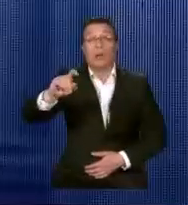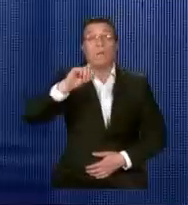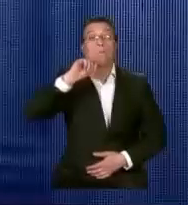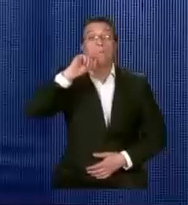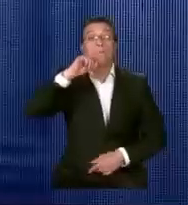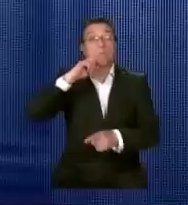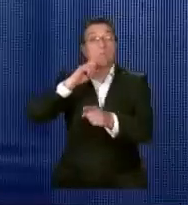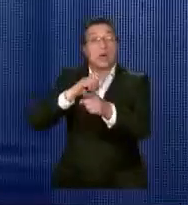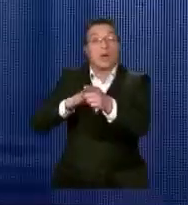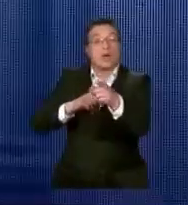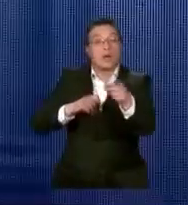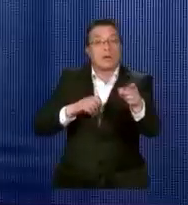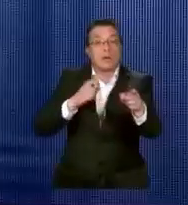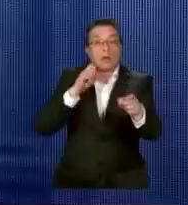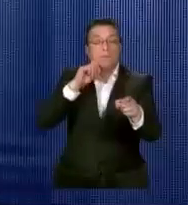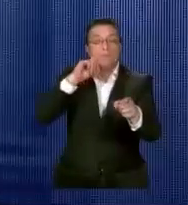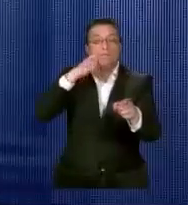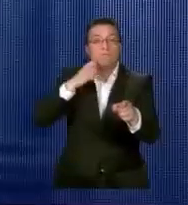¿quiénes de los que están aquí